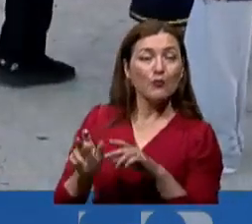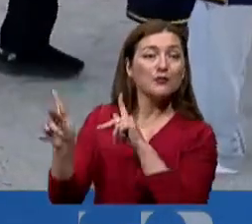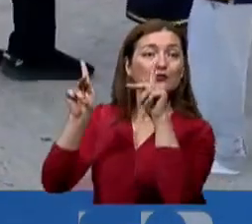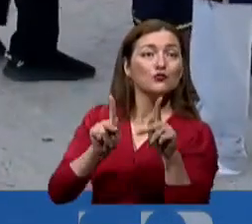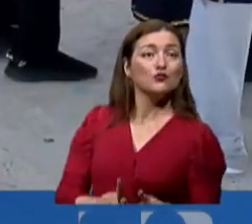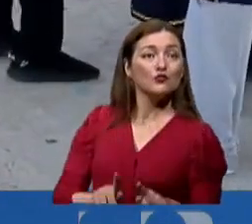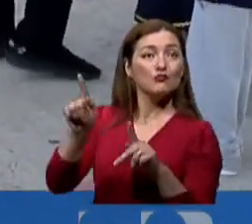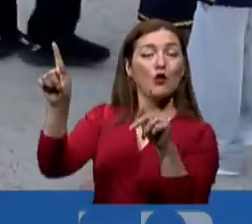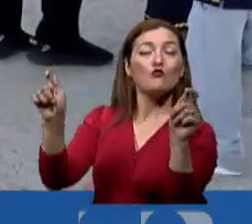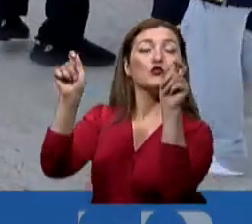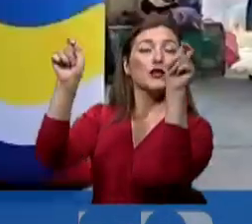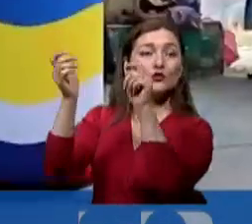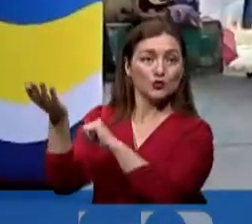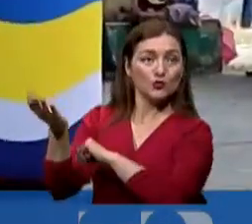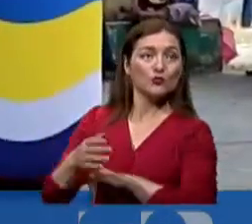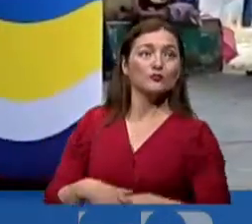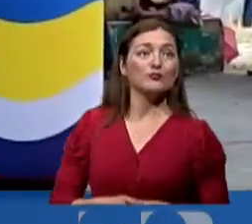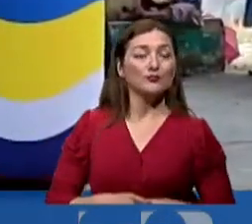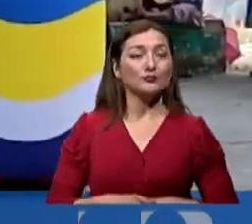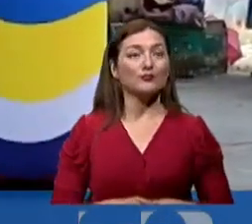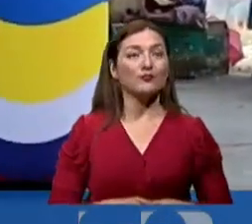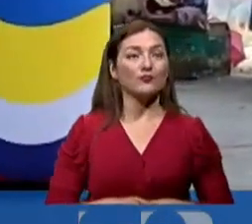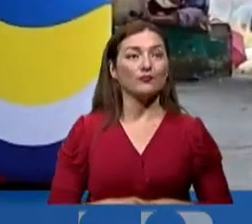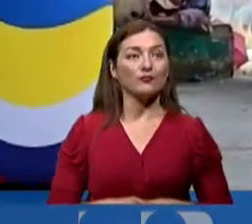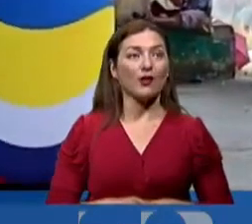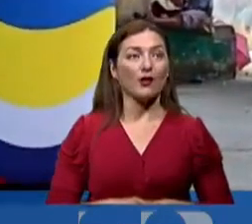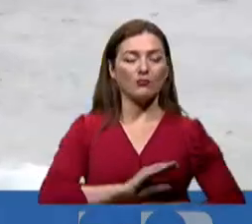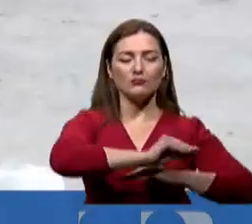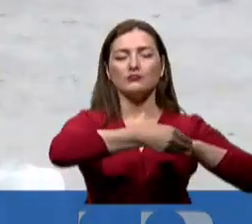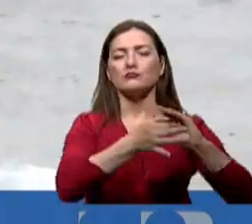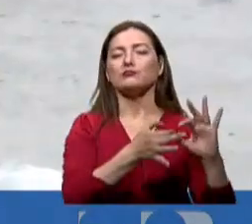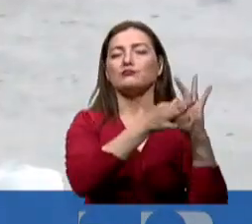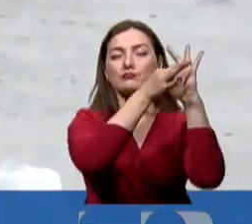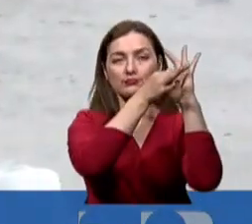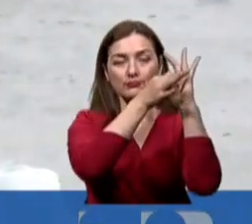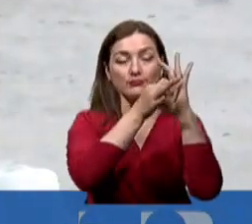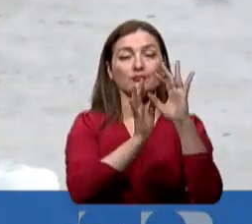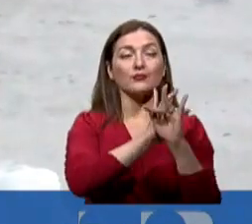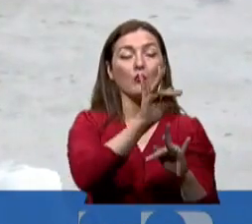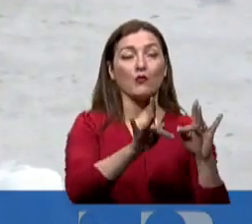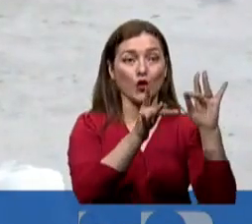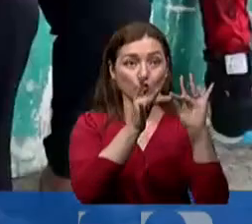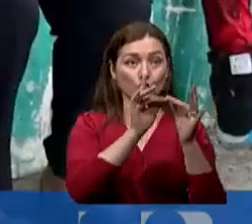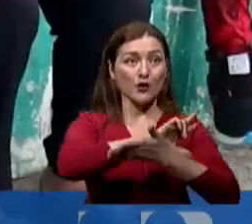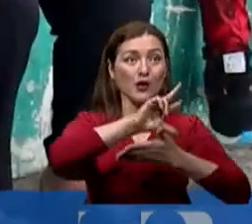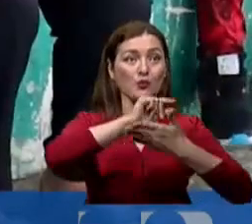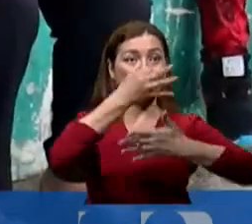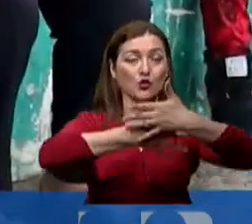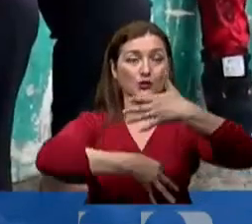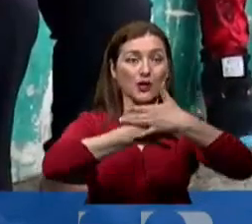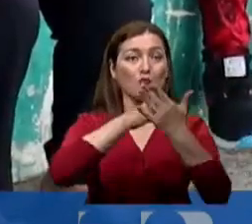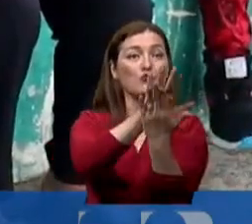planificadas por el Suma Causay Huasi, entidad adscrita a la prefectura de Napo, que maneja alrededor de 11 proyectos.